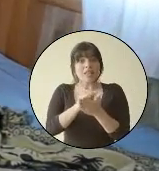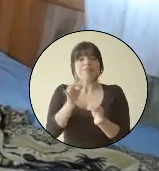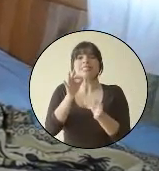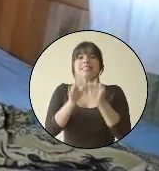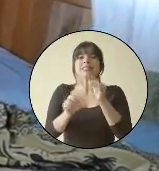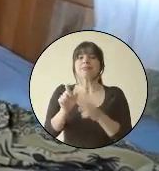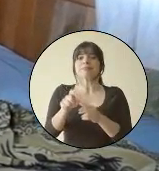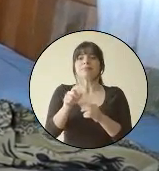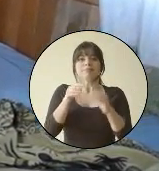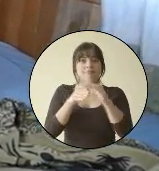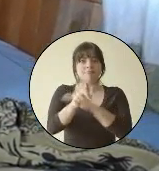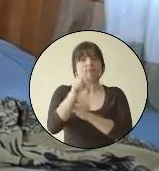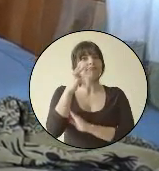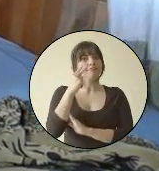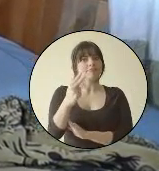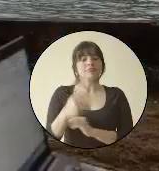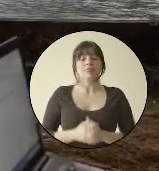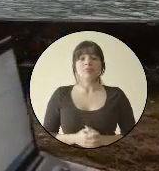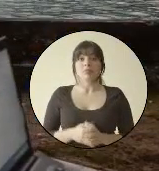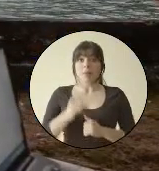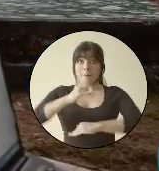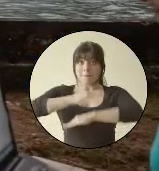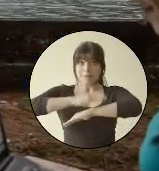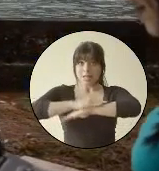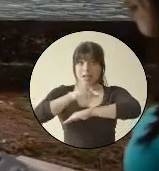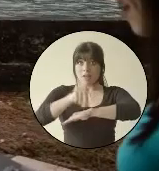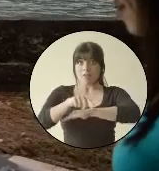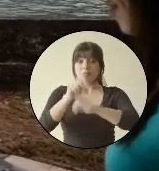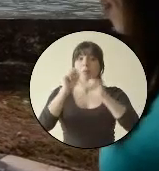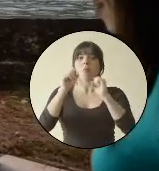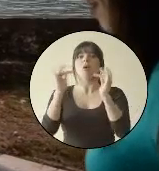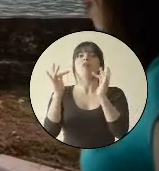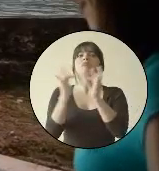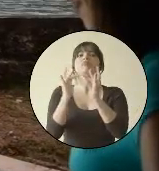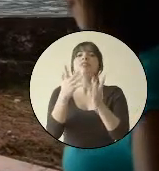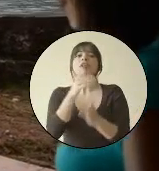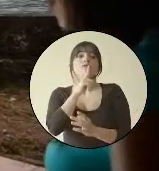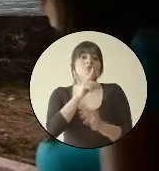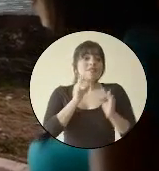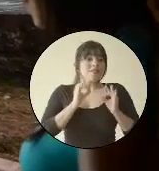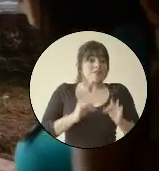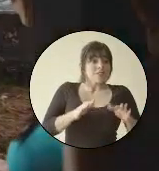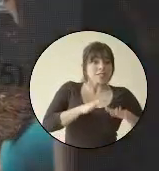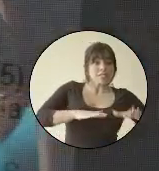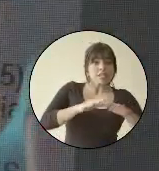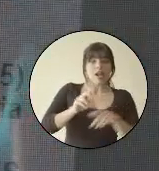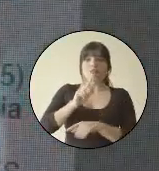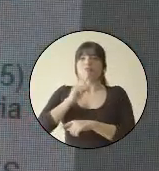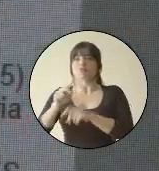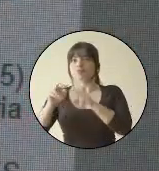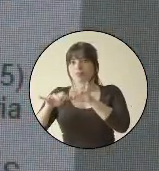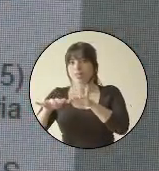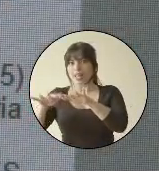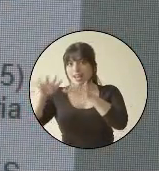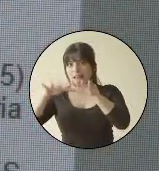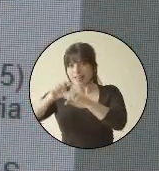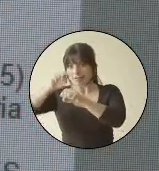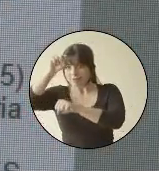solo un clic de distancia. Con esta plataforma, se conecta la realidad física con la realidad